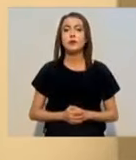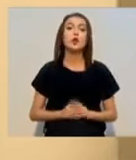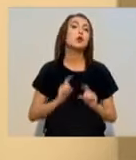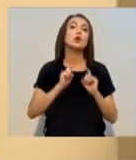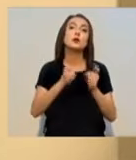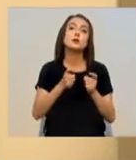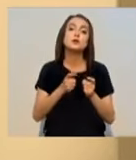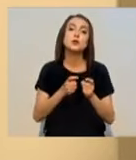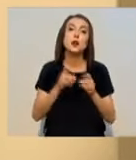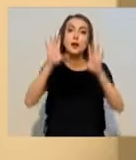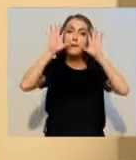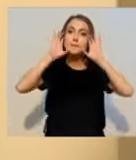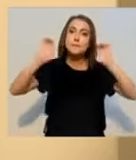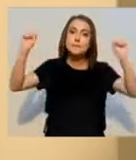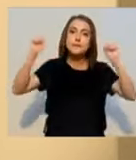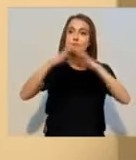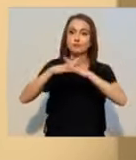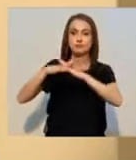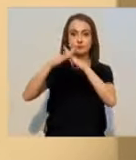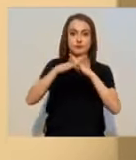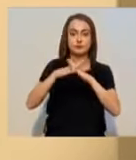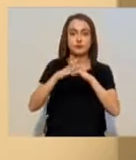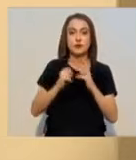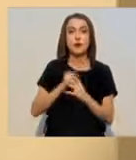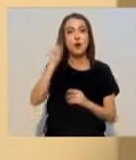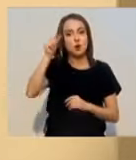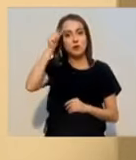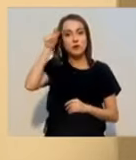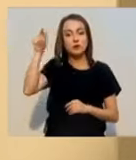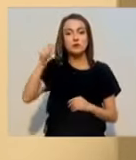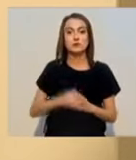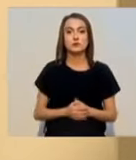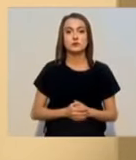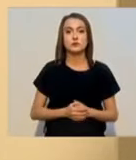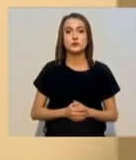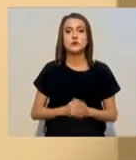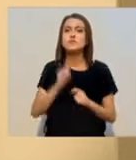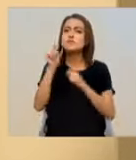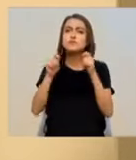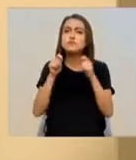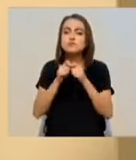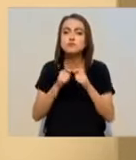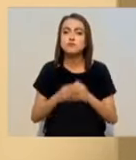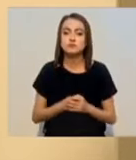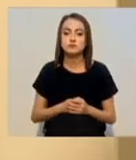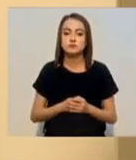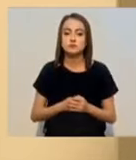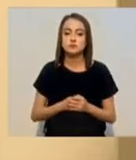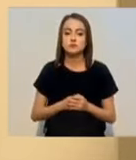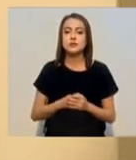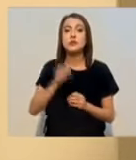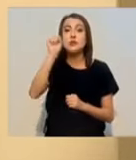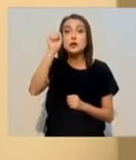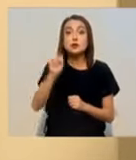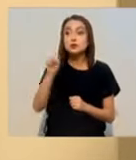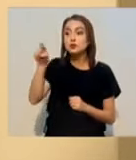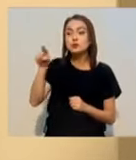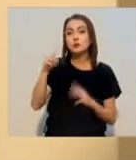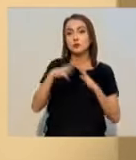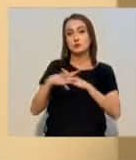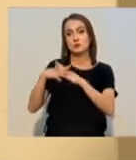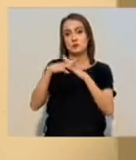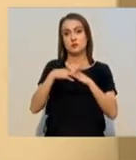donación de la embajada de los Estados Unidos, del gobierno de los Estados Unidos y específicamente del Comando Sur de los Estados